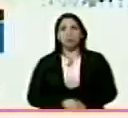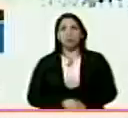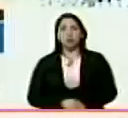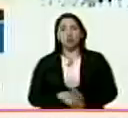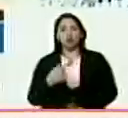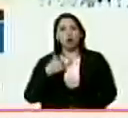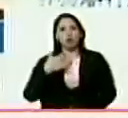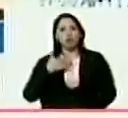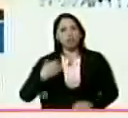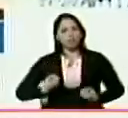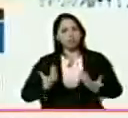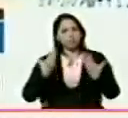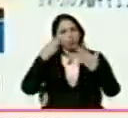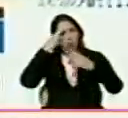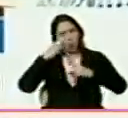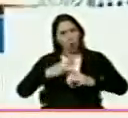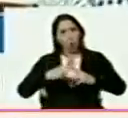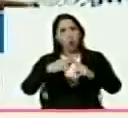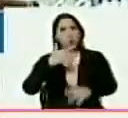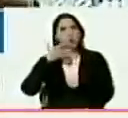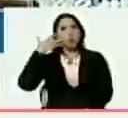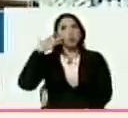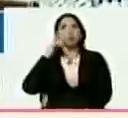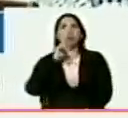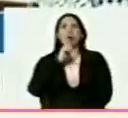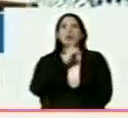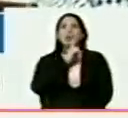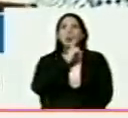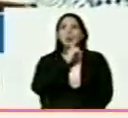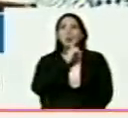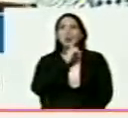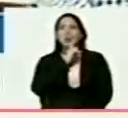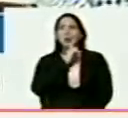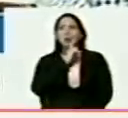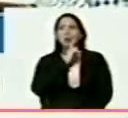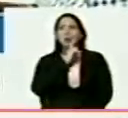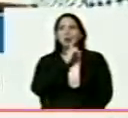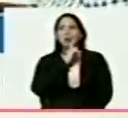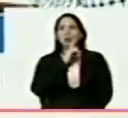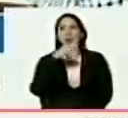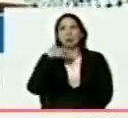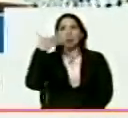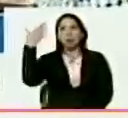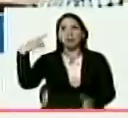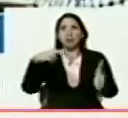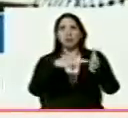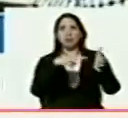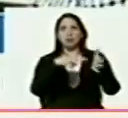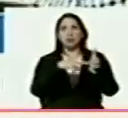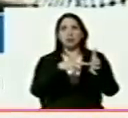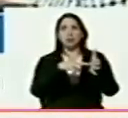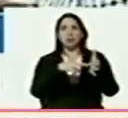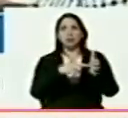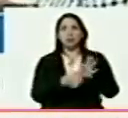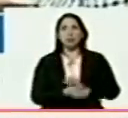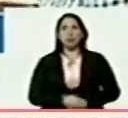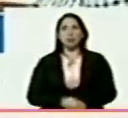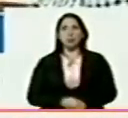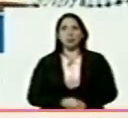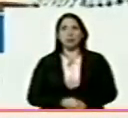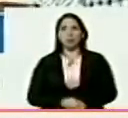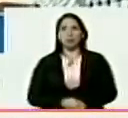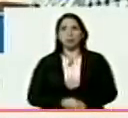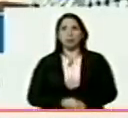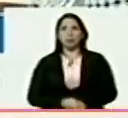orgullo, a nombre de la República Árabe de Siria, donde Siria